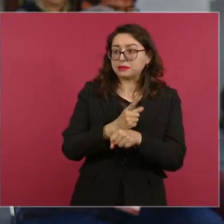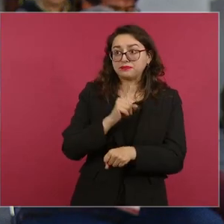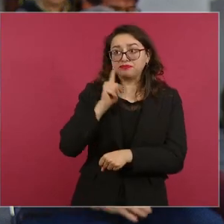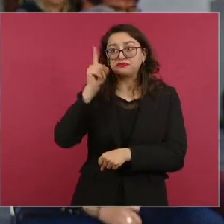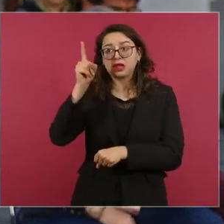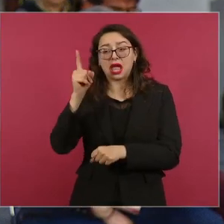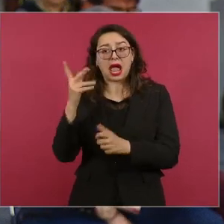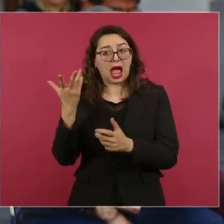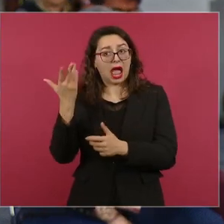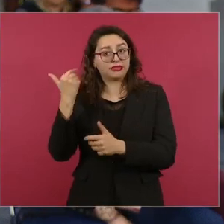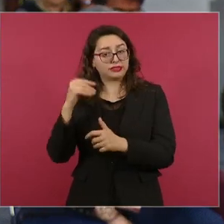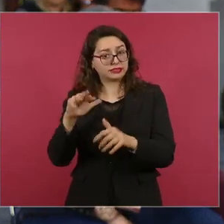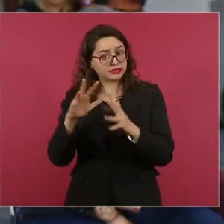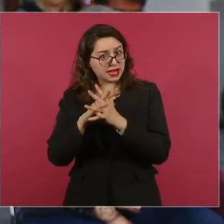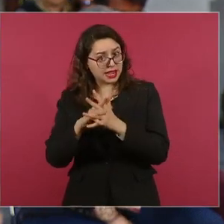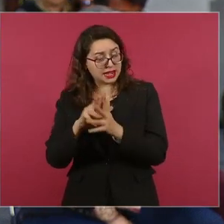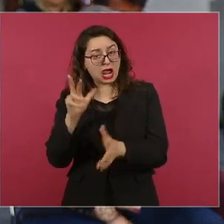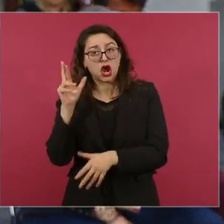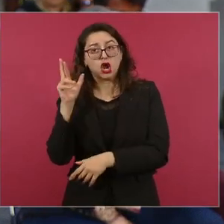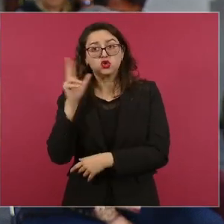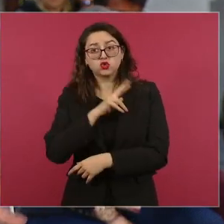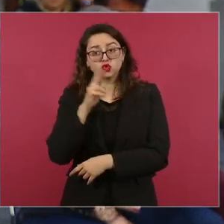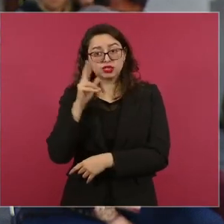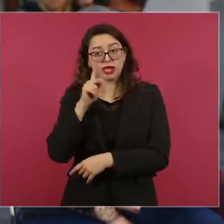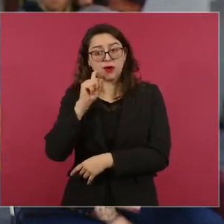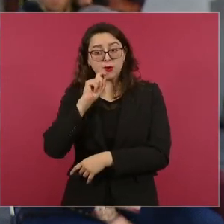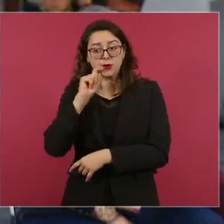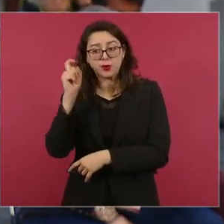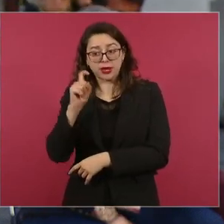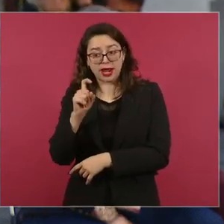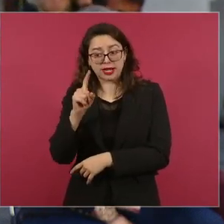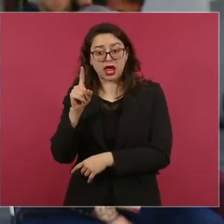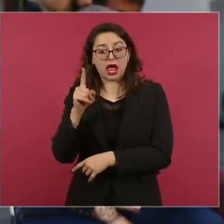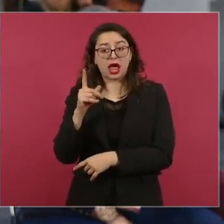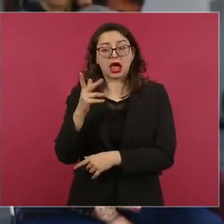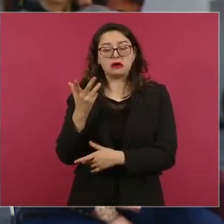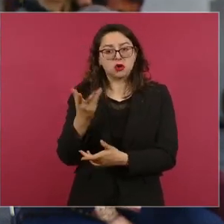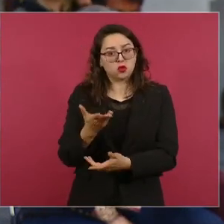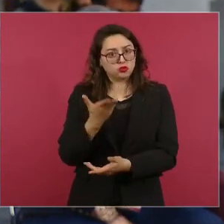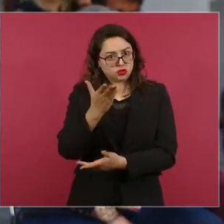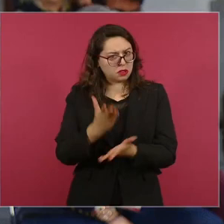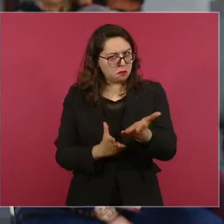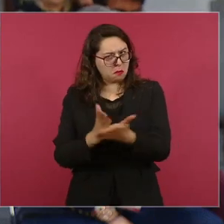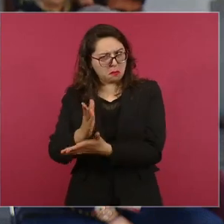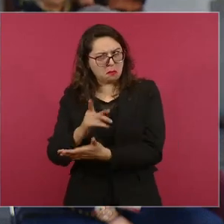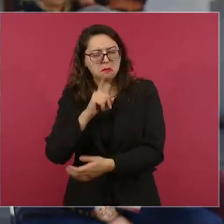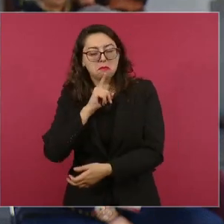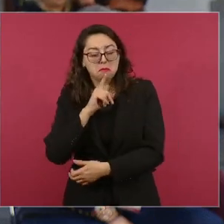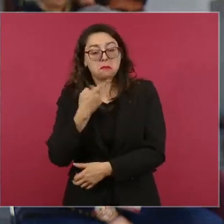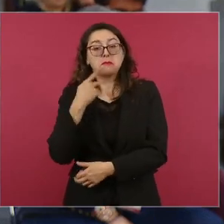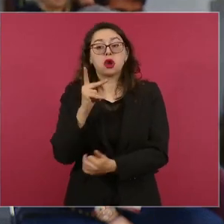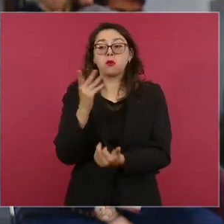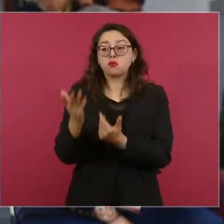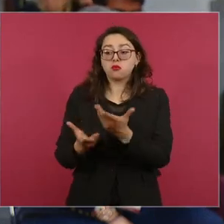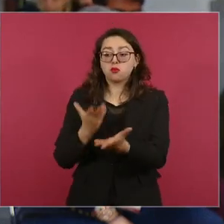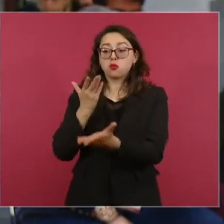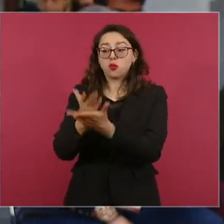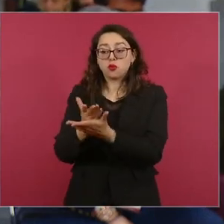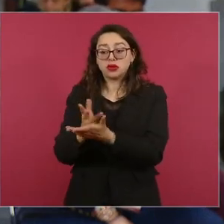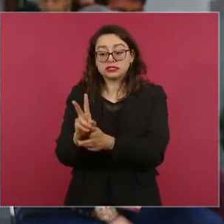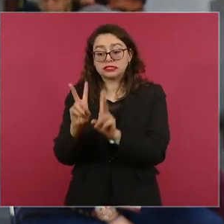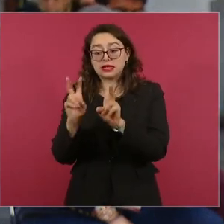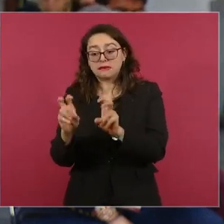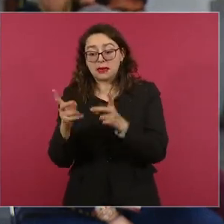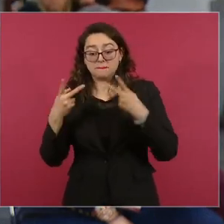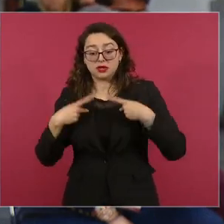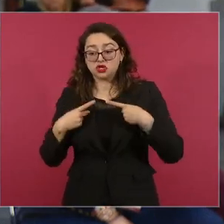propuso que hubiera un consejo, que hubiera una mediación con tres personas